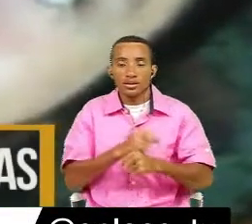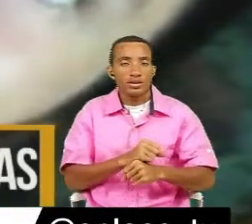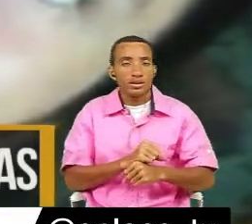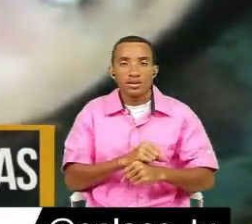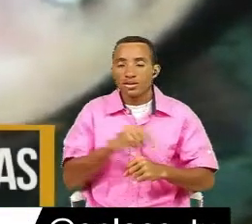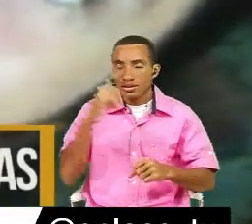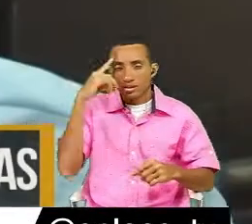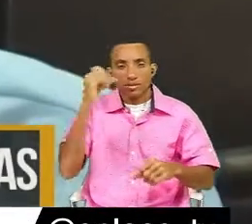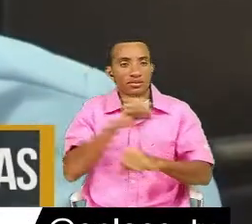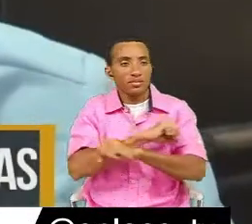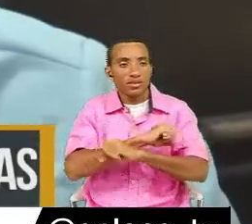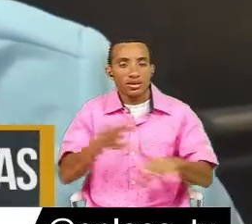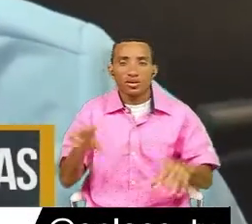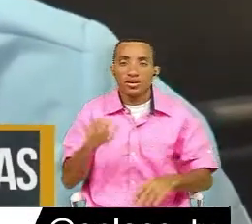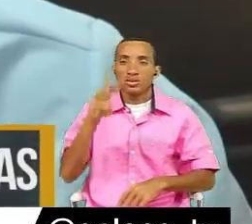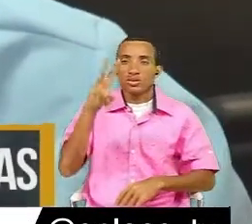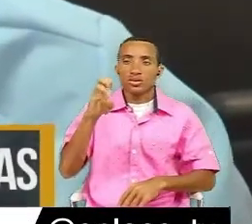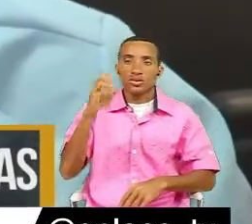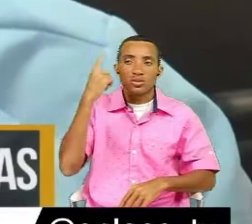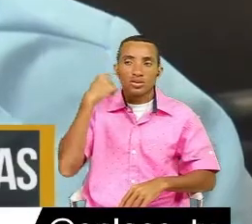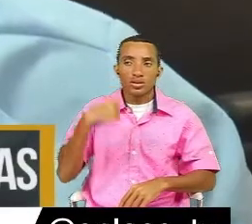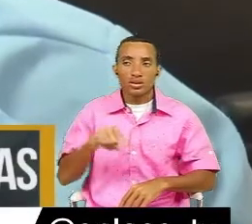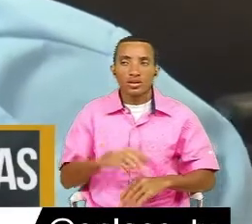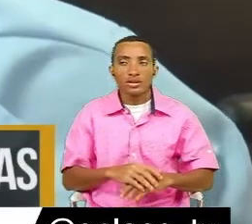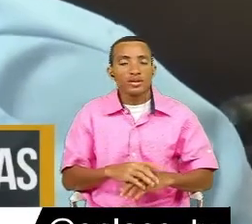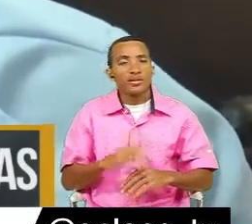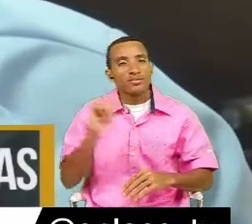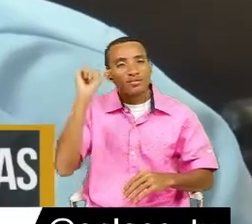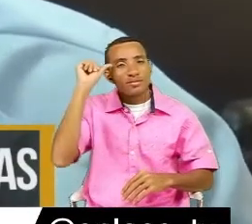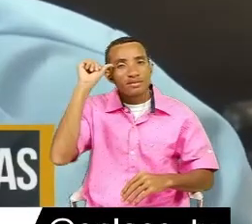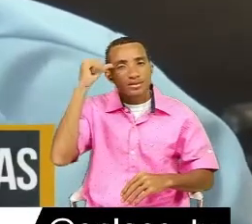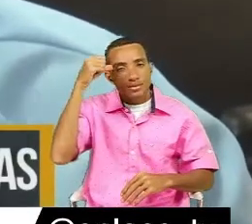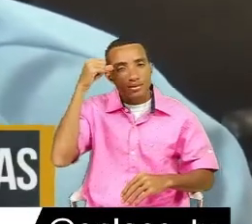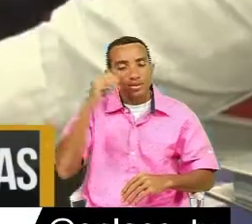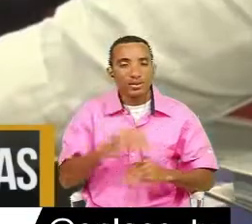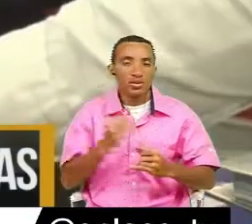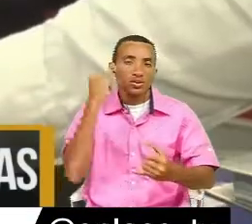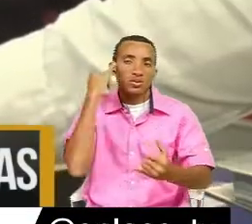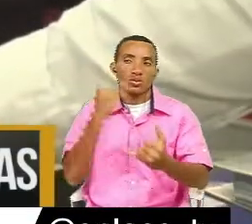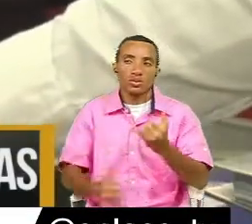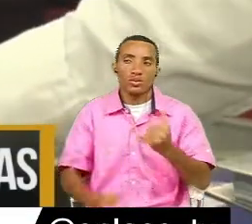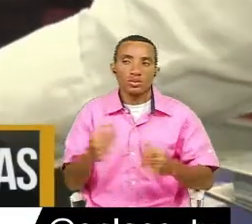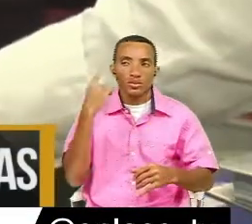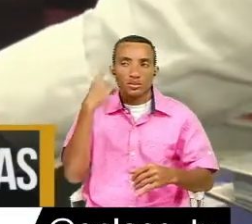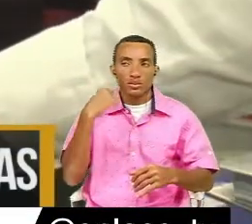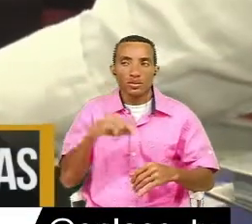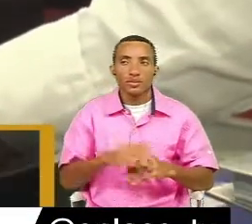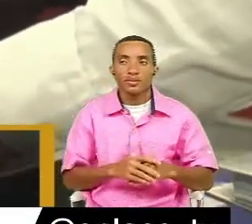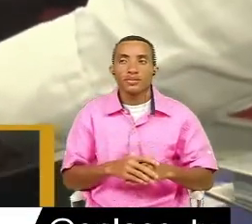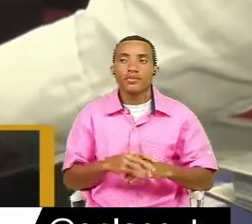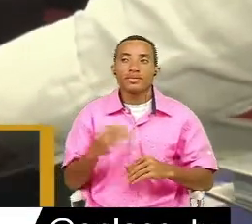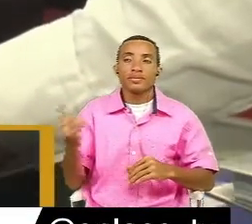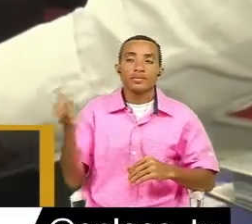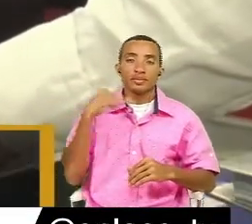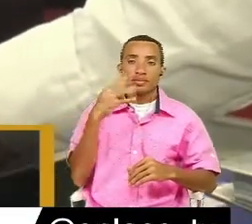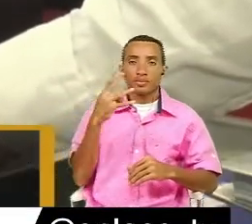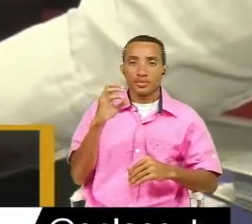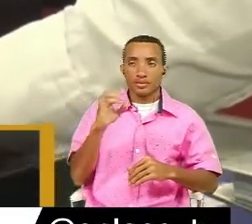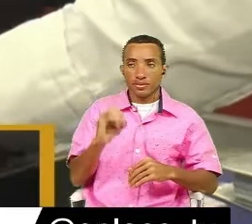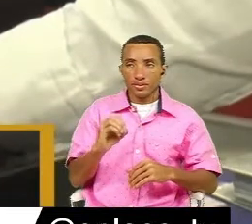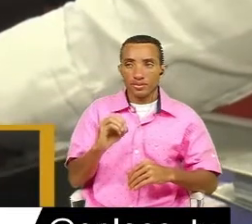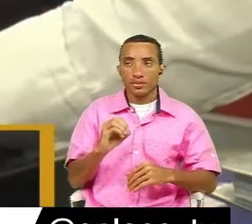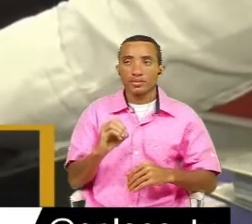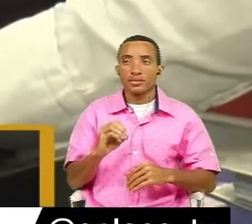desde hace 8 días, relata desconsolada. ¿Qué recuerda del último día que la vio? Me llamó mi esposo para contarme que